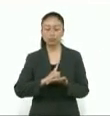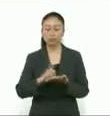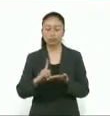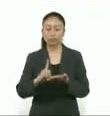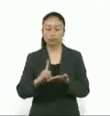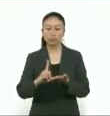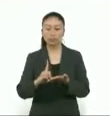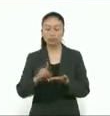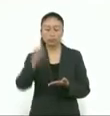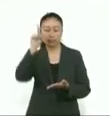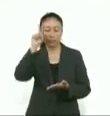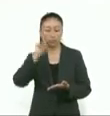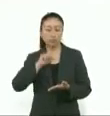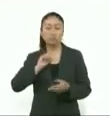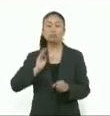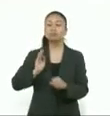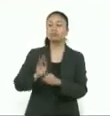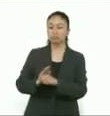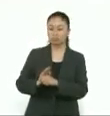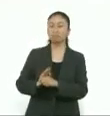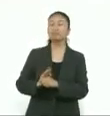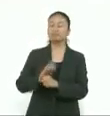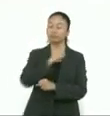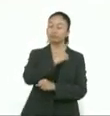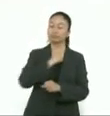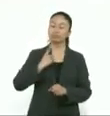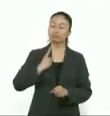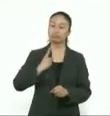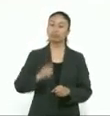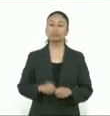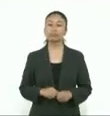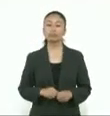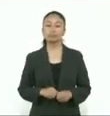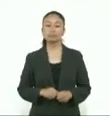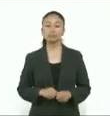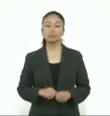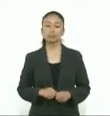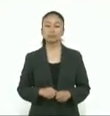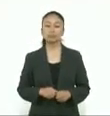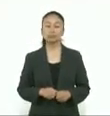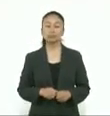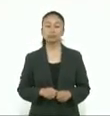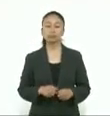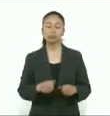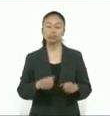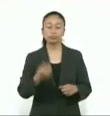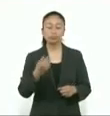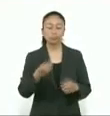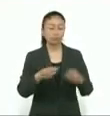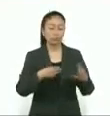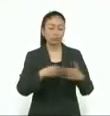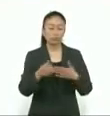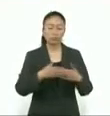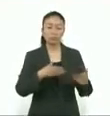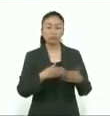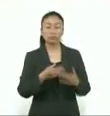derechos de las mujeres. Nuestro movimiento está basado